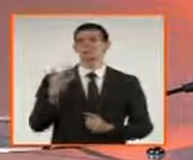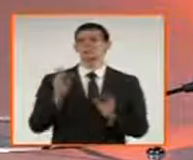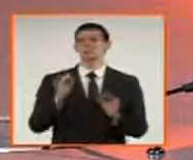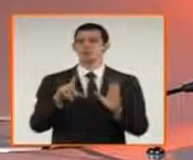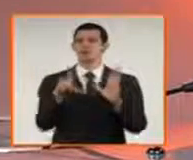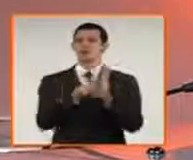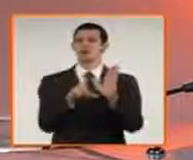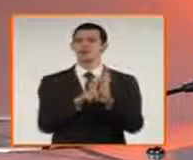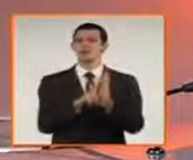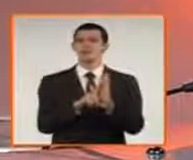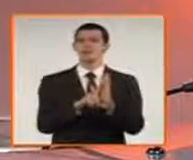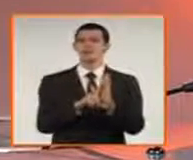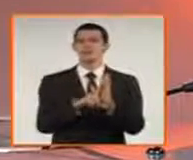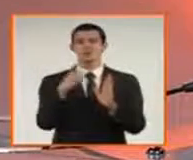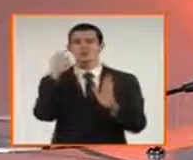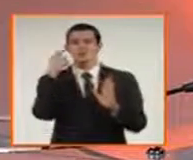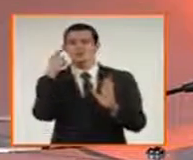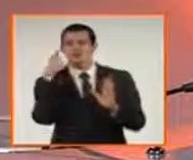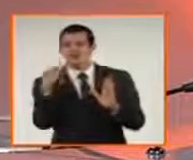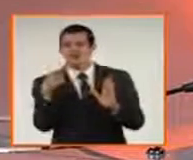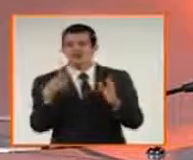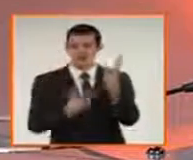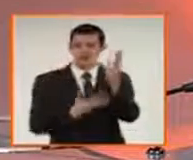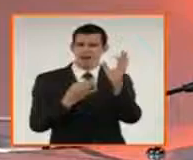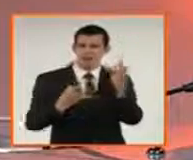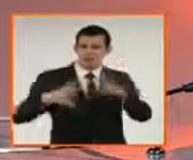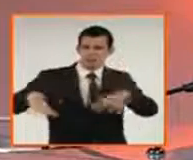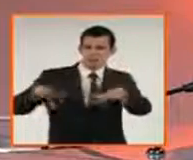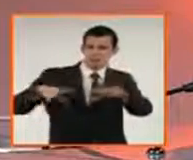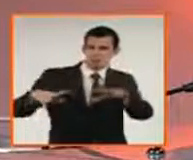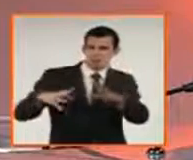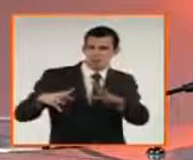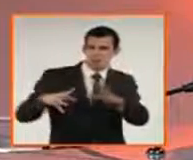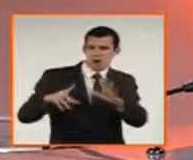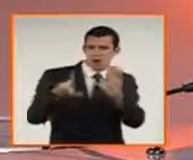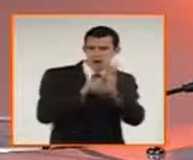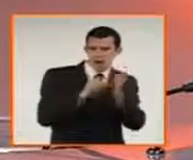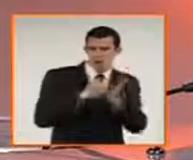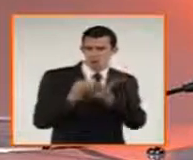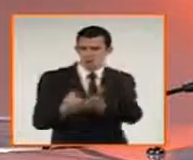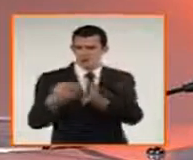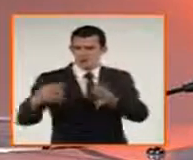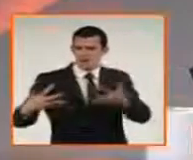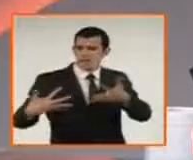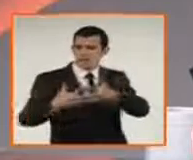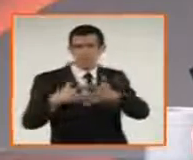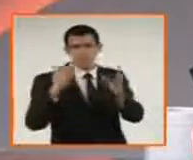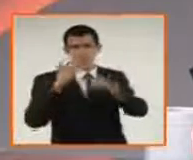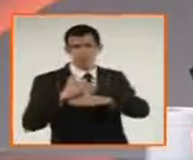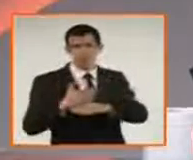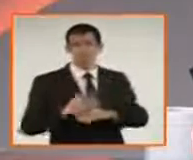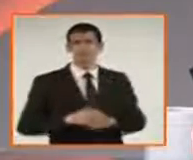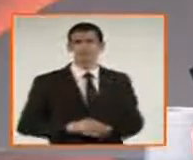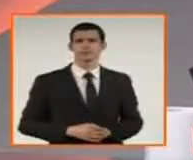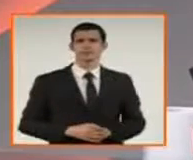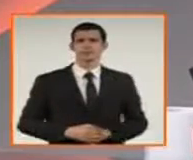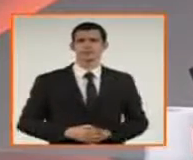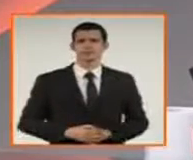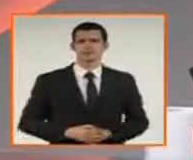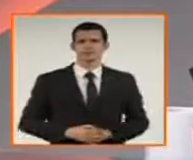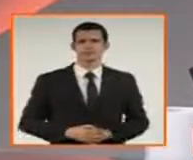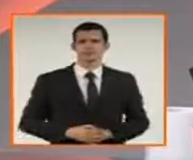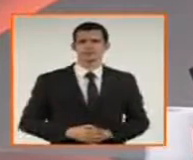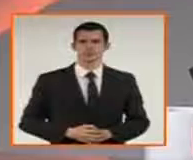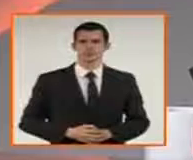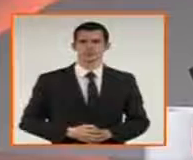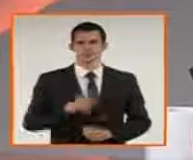pero de eso hablamos más adelante, quiero hablar del estado de necesidad y cómo se puede perder también. Ese estado de necesidad lo habíamos